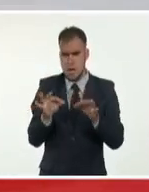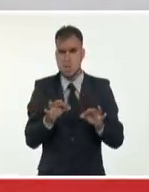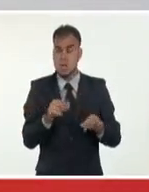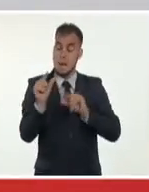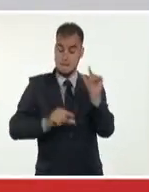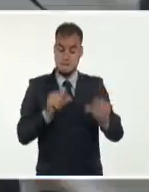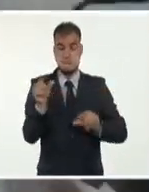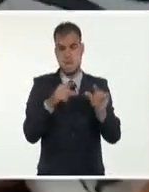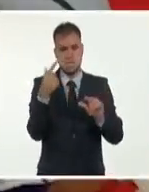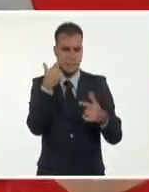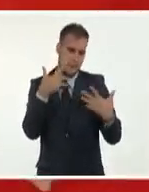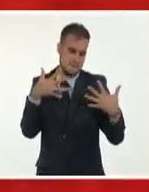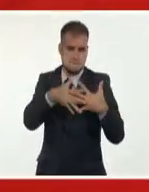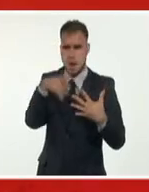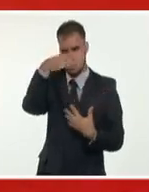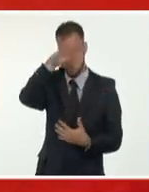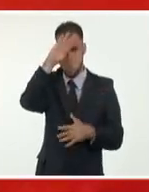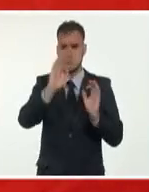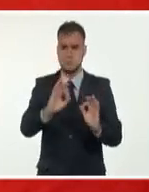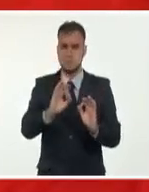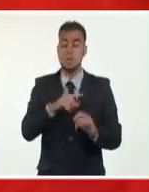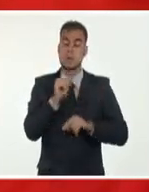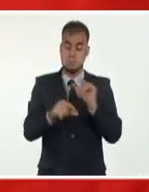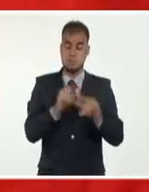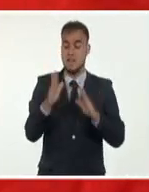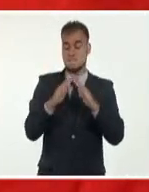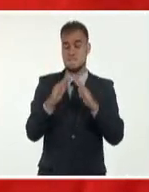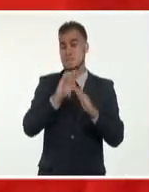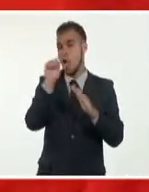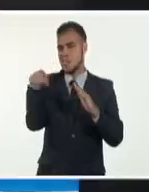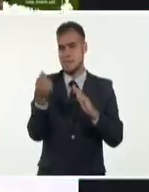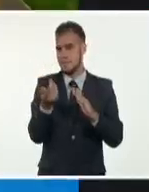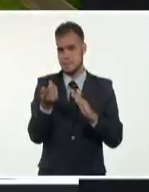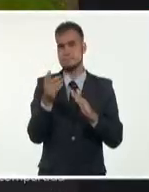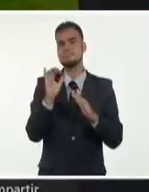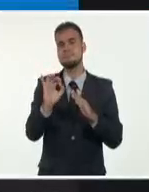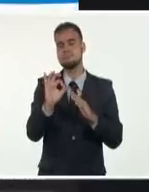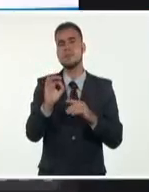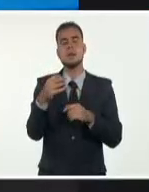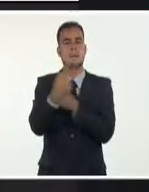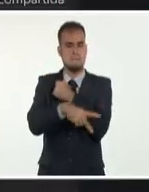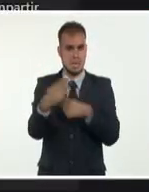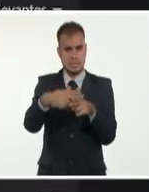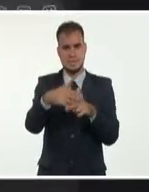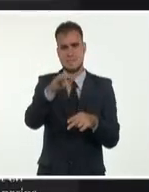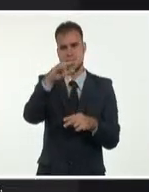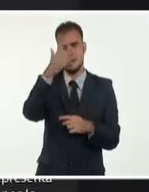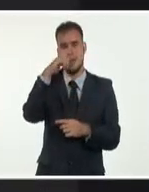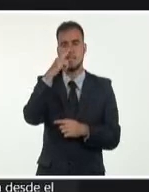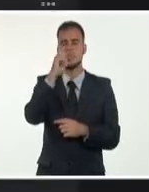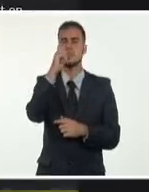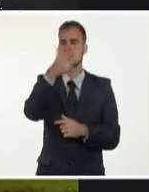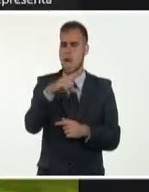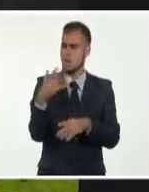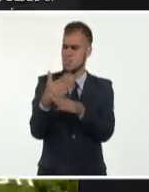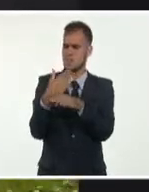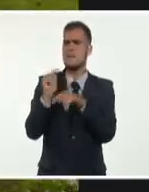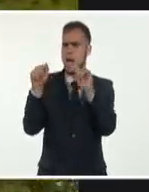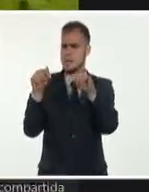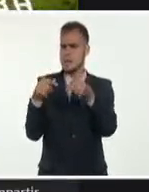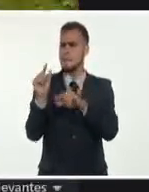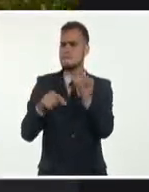de cuba con nacionales y residentes al norte de irlanda e integrantes del proyecto comunitario gal force art animados